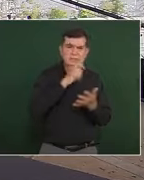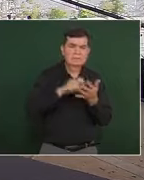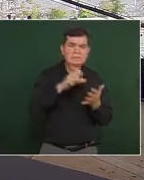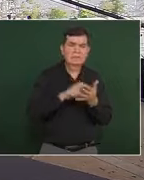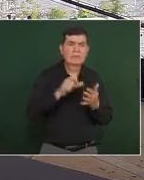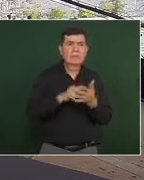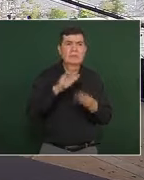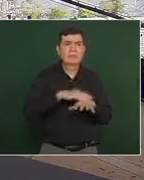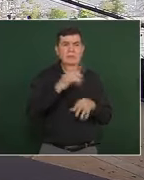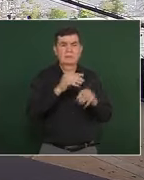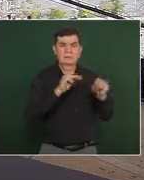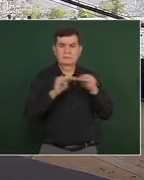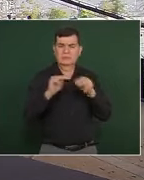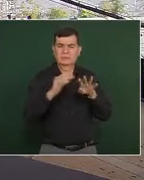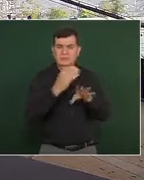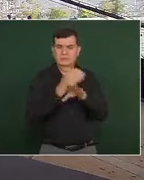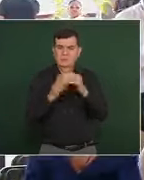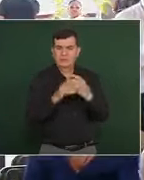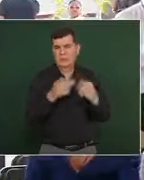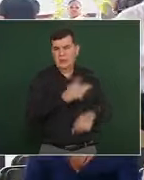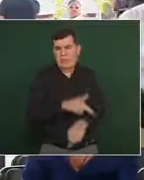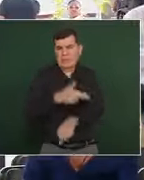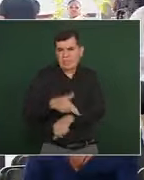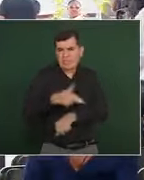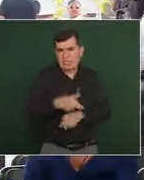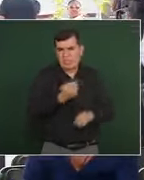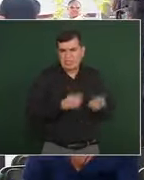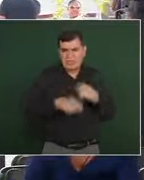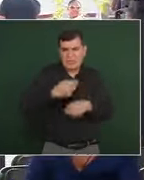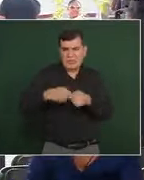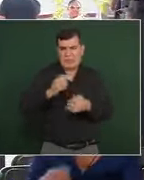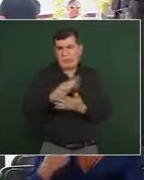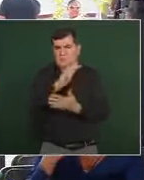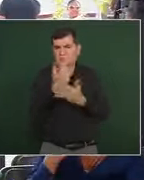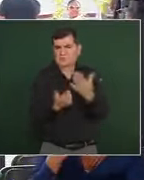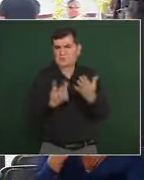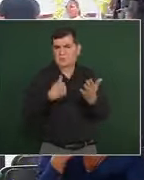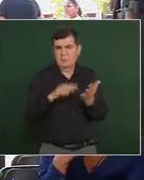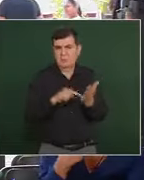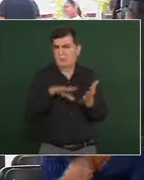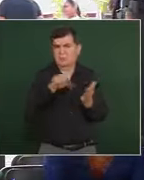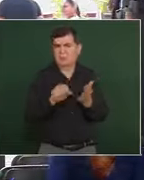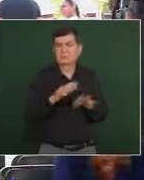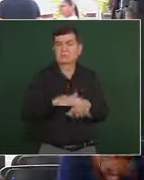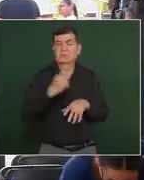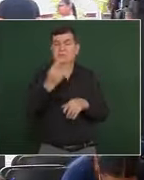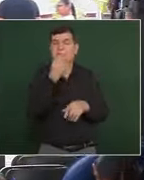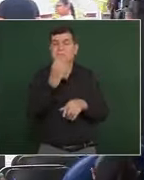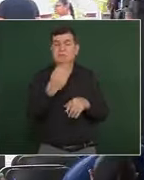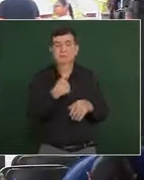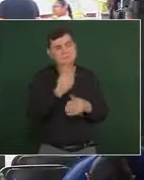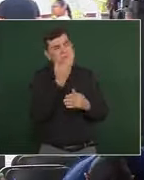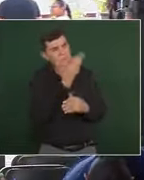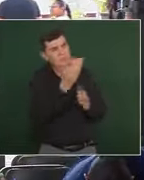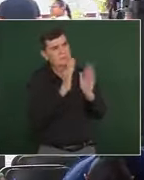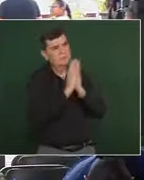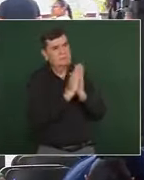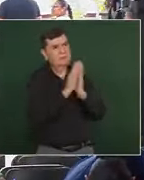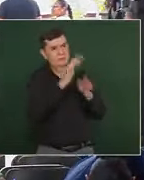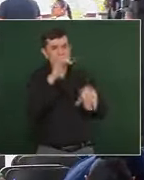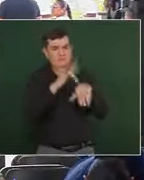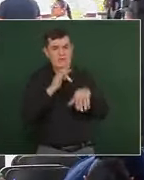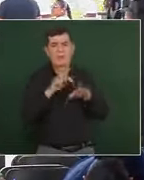fue por ciertos movimientos burocráticos y que el presupuesto ya no estaba disponible. Por ello, piden su intervención para revisar